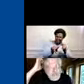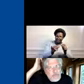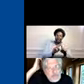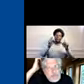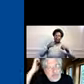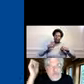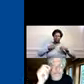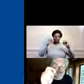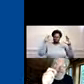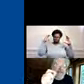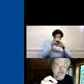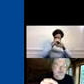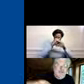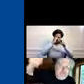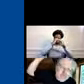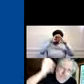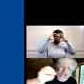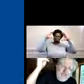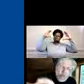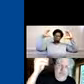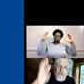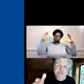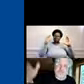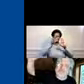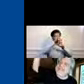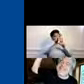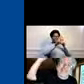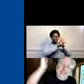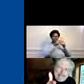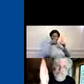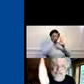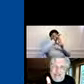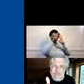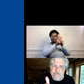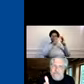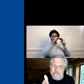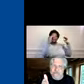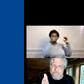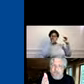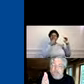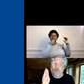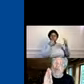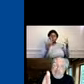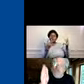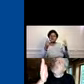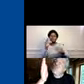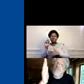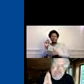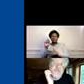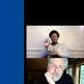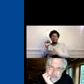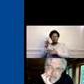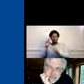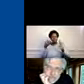verlo de punto de vista enorme o macro a nivel político. Aquellos profesionales de soporte directo, su